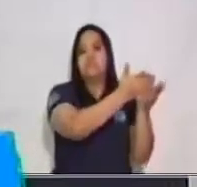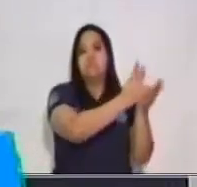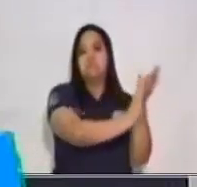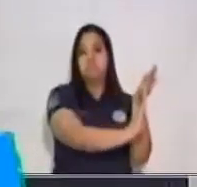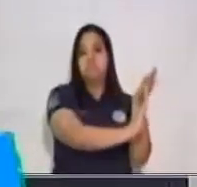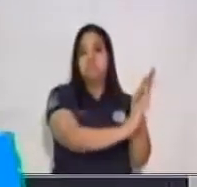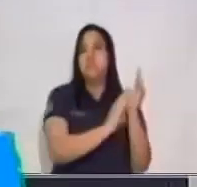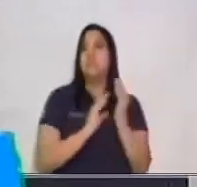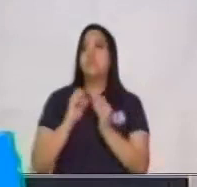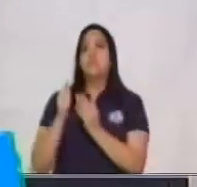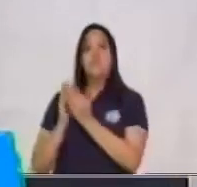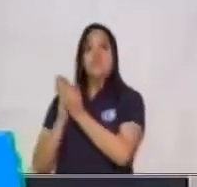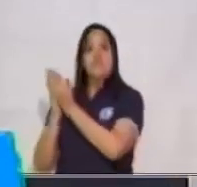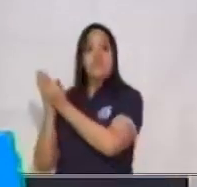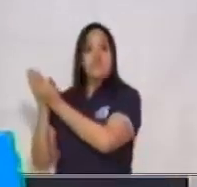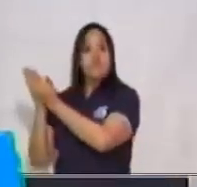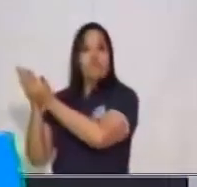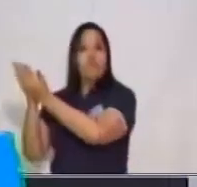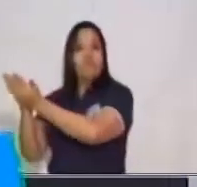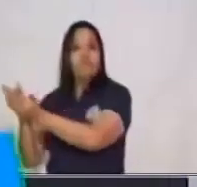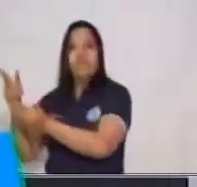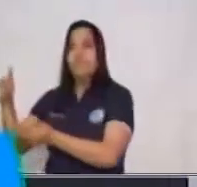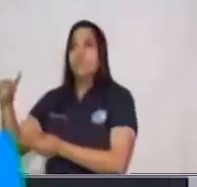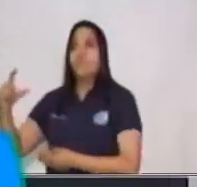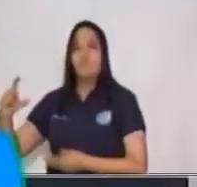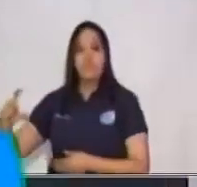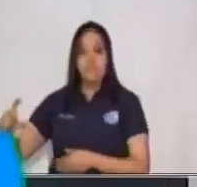Y este barco va a estar ubicado por acá.